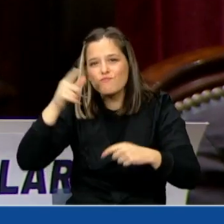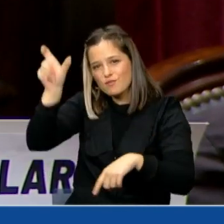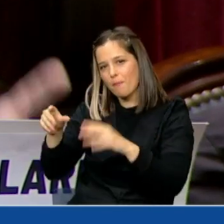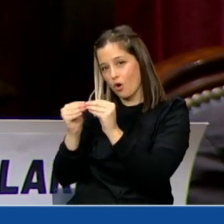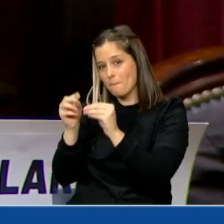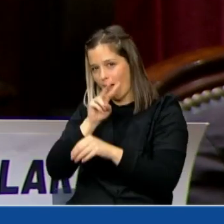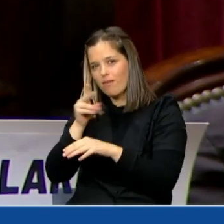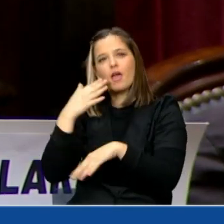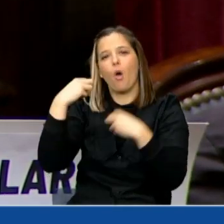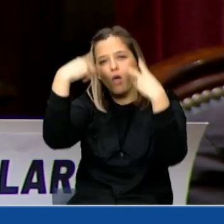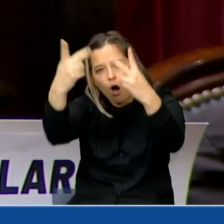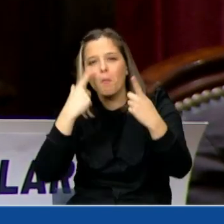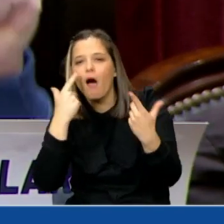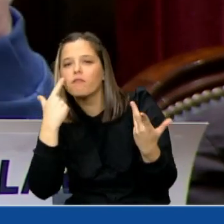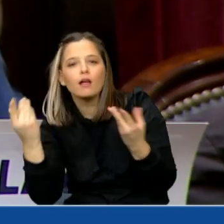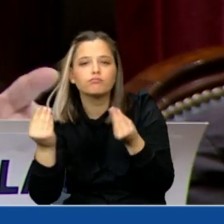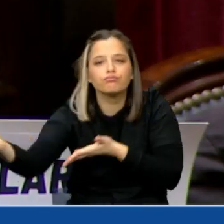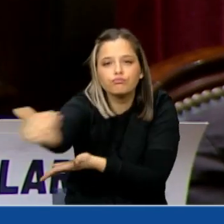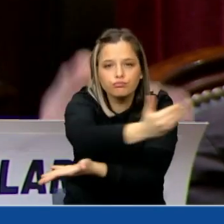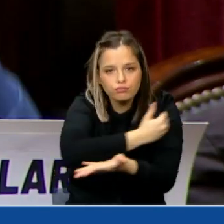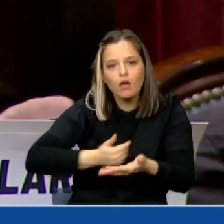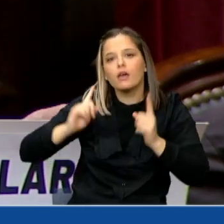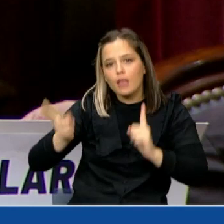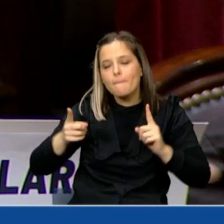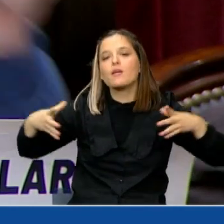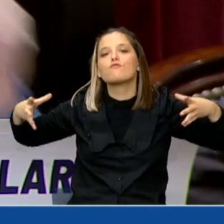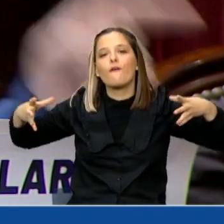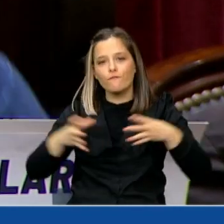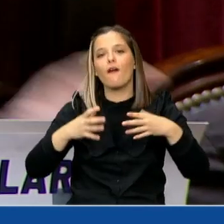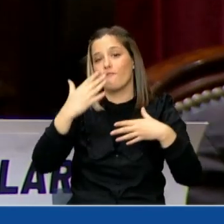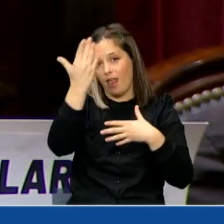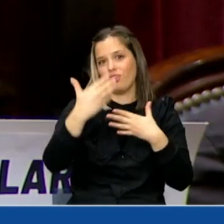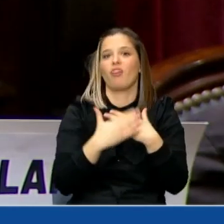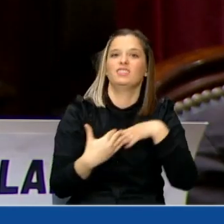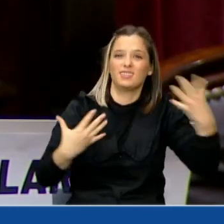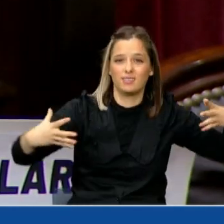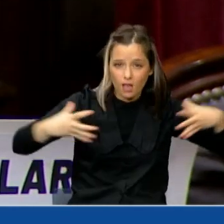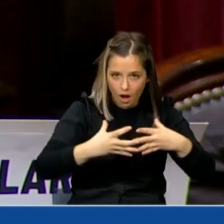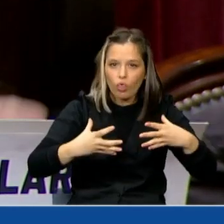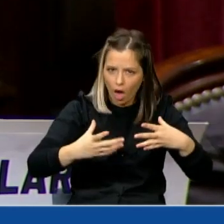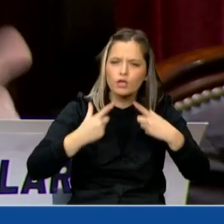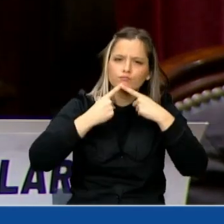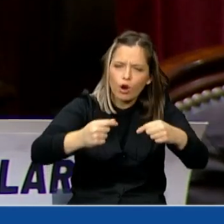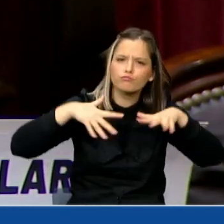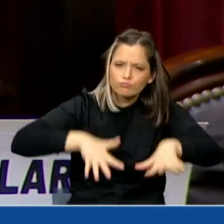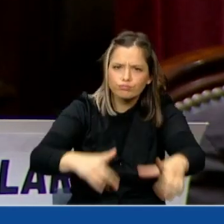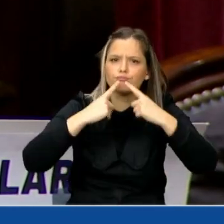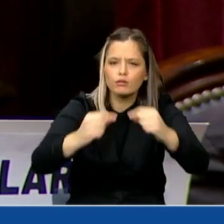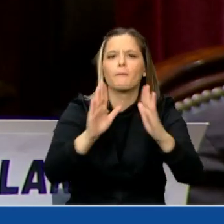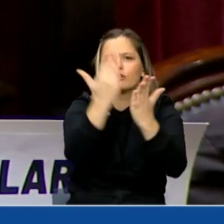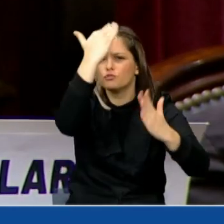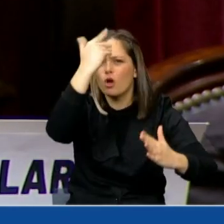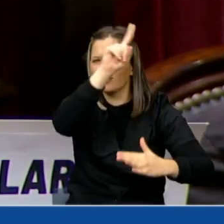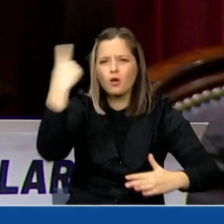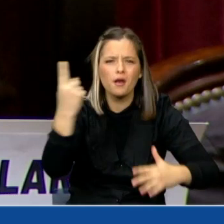convencionales constituyentes del Frente de Izquierda, que están en las calles, junto al pueblo, rechazando esta constituyente completamente